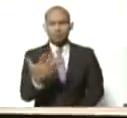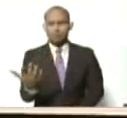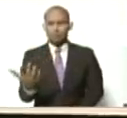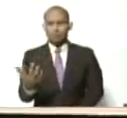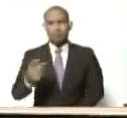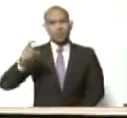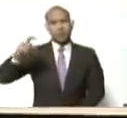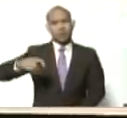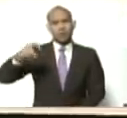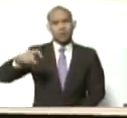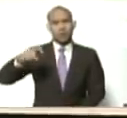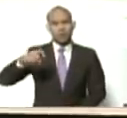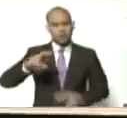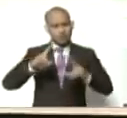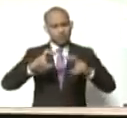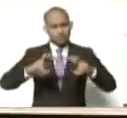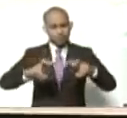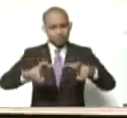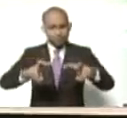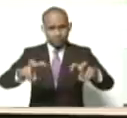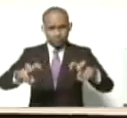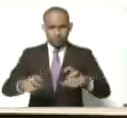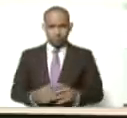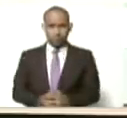la necesidad de revisar